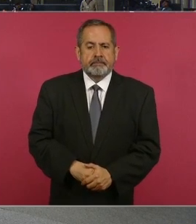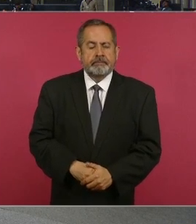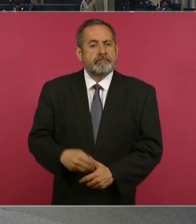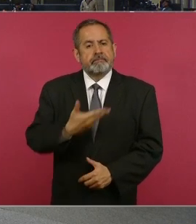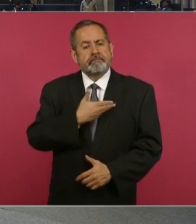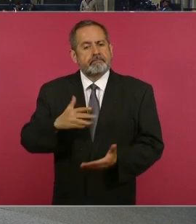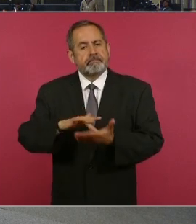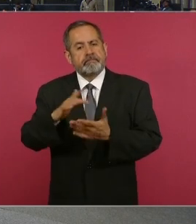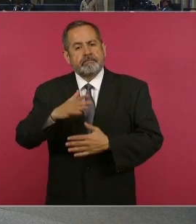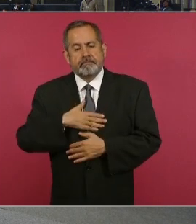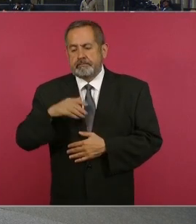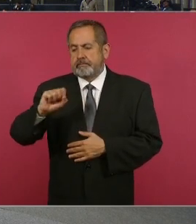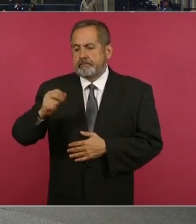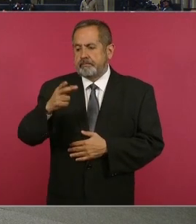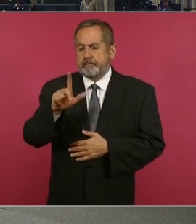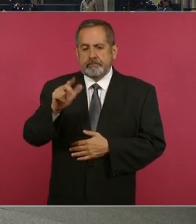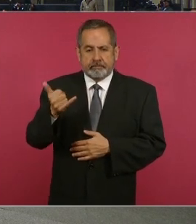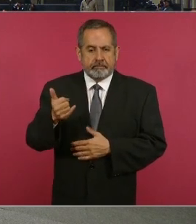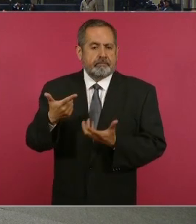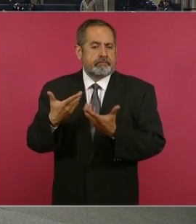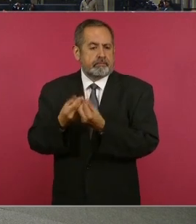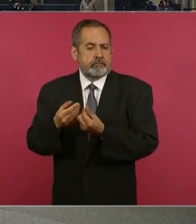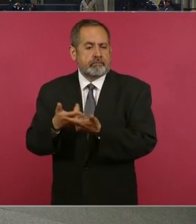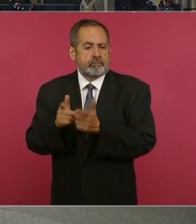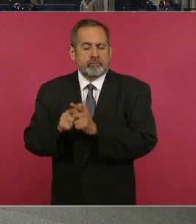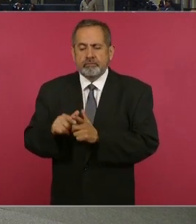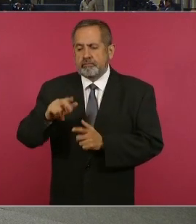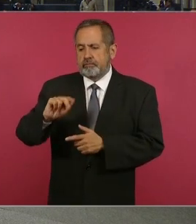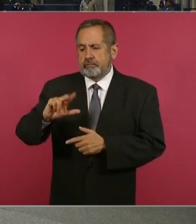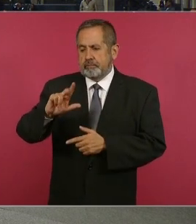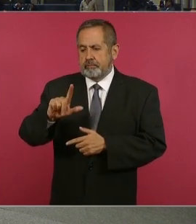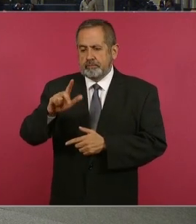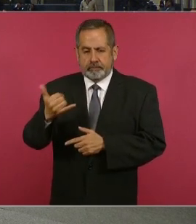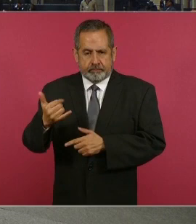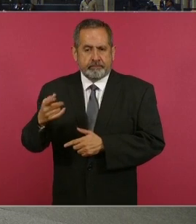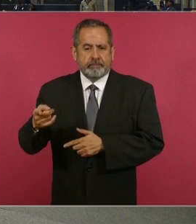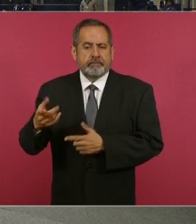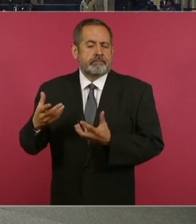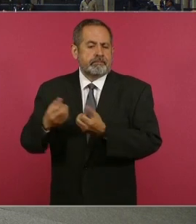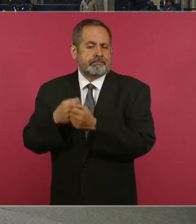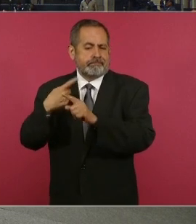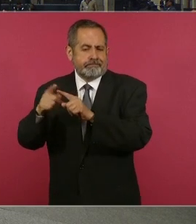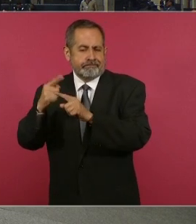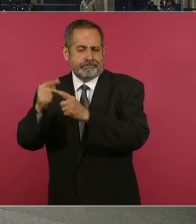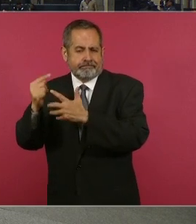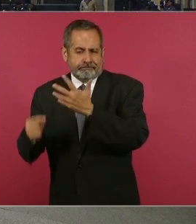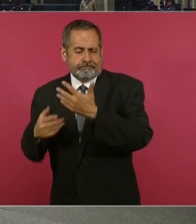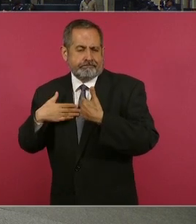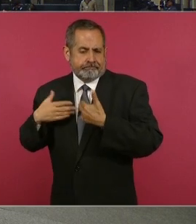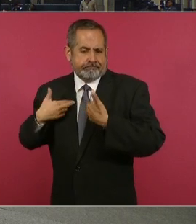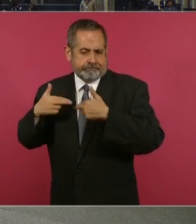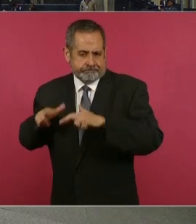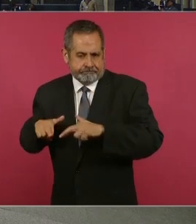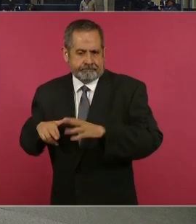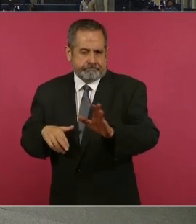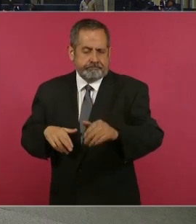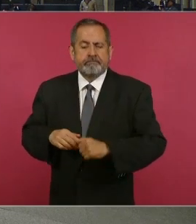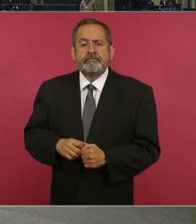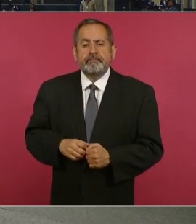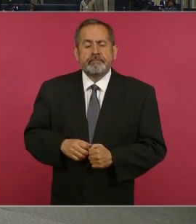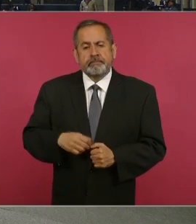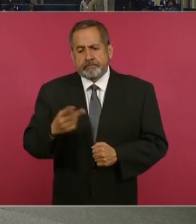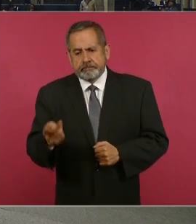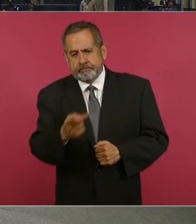presidente. Buenos días, Shaila Rosogel, corresponsal del Grupo Gili, El Imparcial de Sonora, La Crónica de Mexicali y Frontera de Tijuana. Presidente, en primer